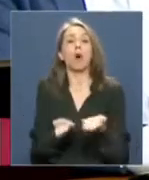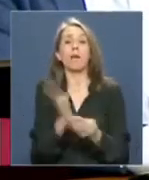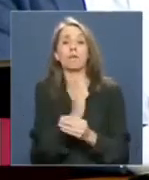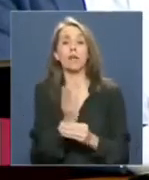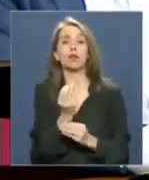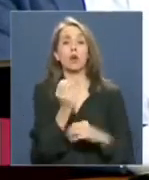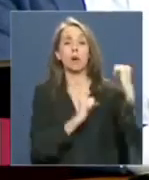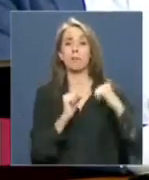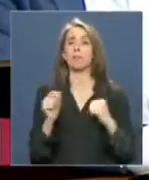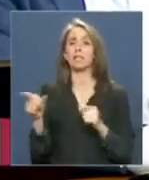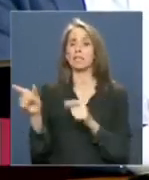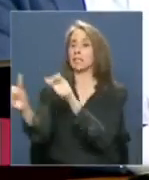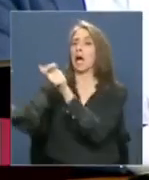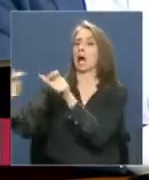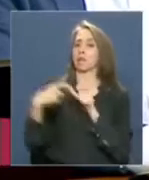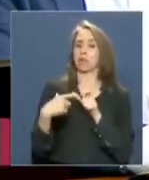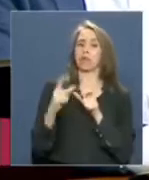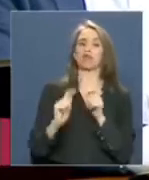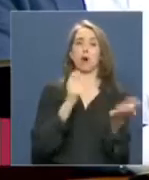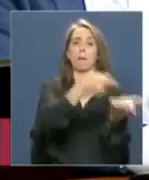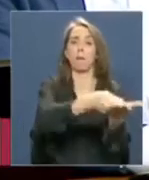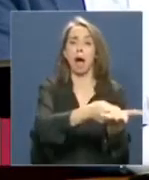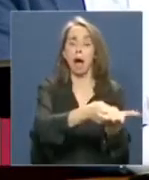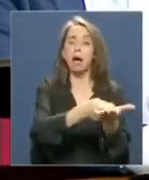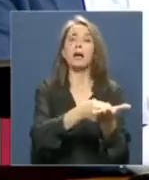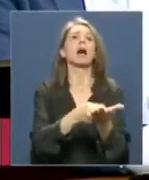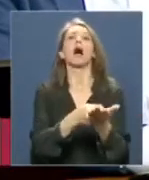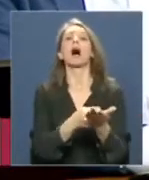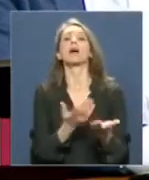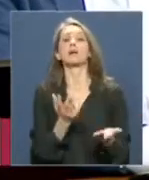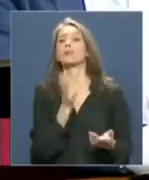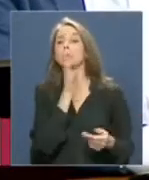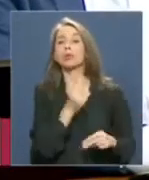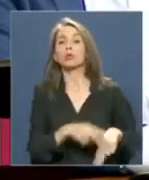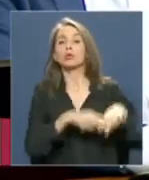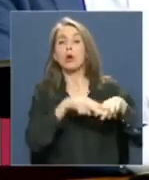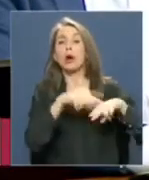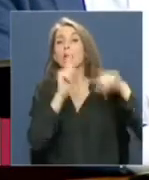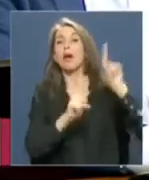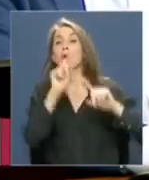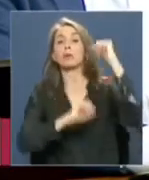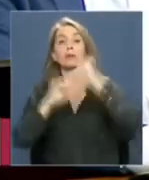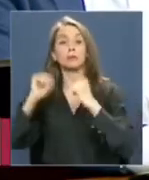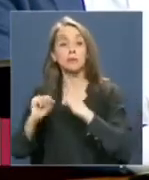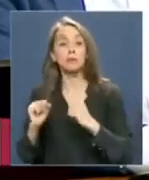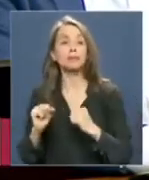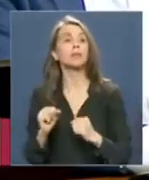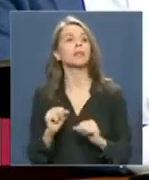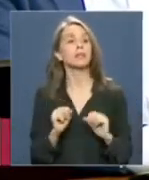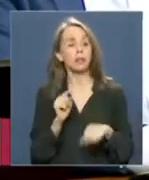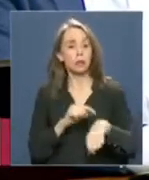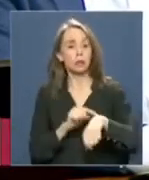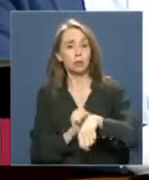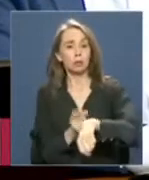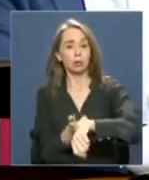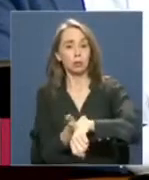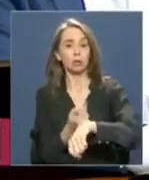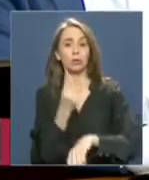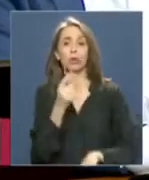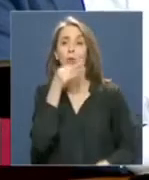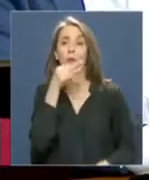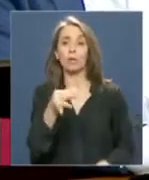o incluso entendiendo la falta de liquidez de algunas de ellas. Bueno, en este contexto, estimados colegas, los segundos que me quedan, quiero centrarme en una